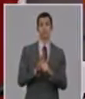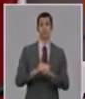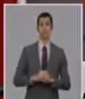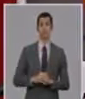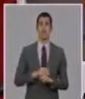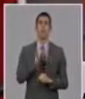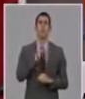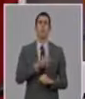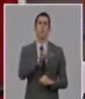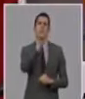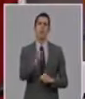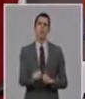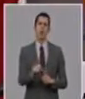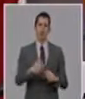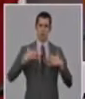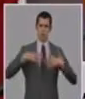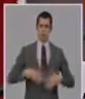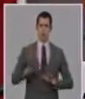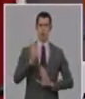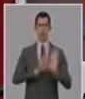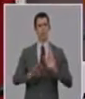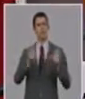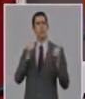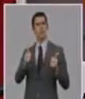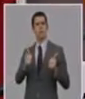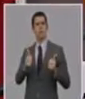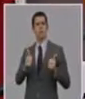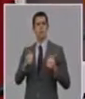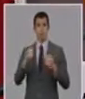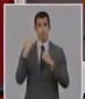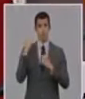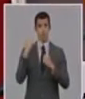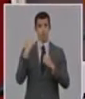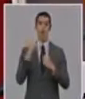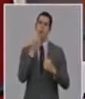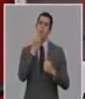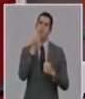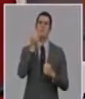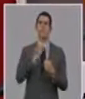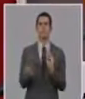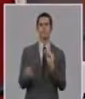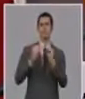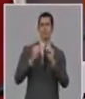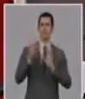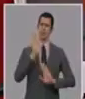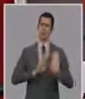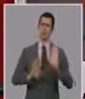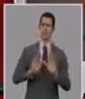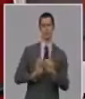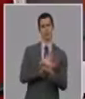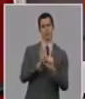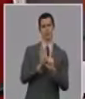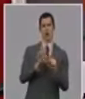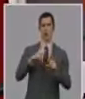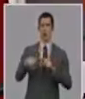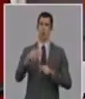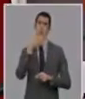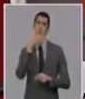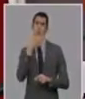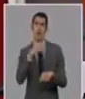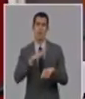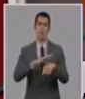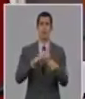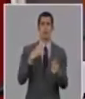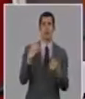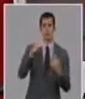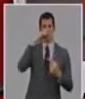de graves, porque como decía Daniel, y yo quería insistir en eso, es una investigación que a nosotros nos ha llamado mucho la atención, que ha sido base